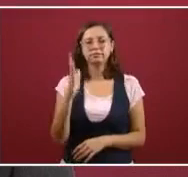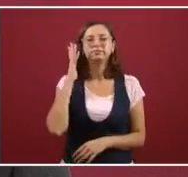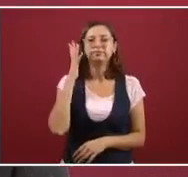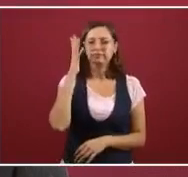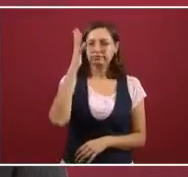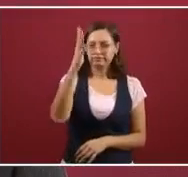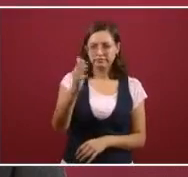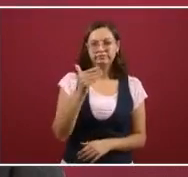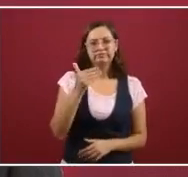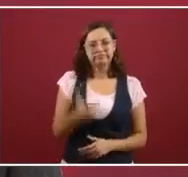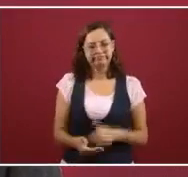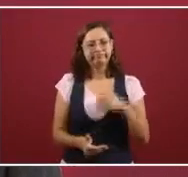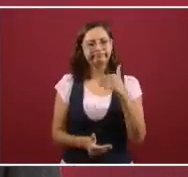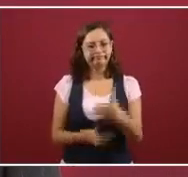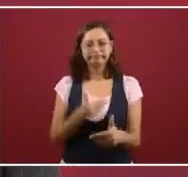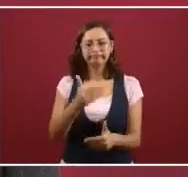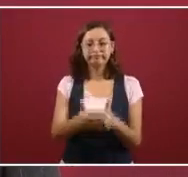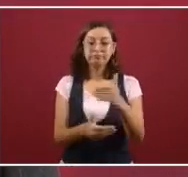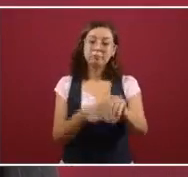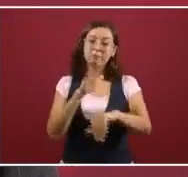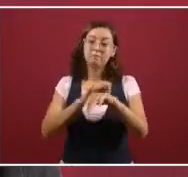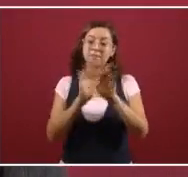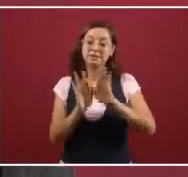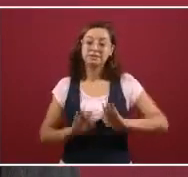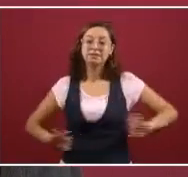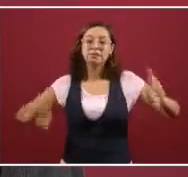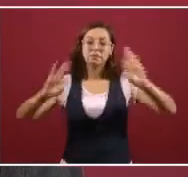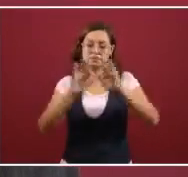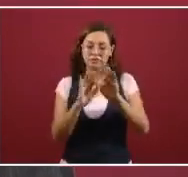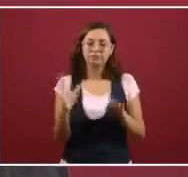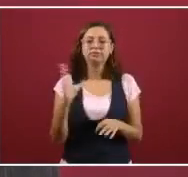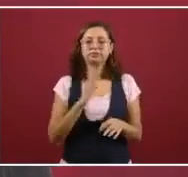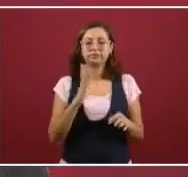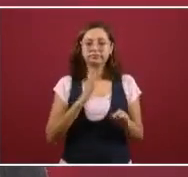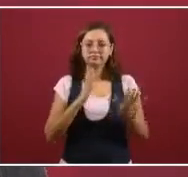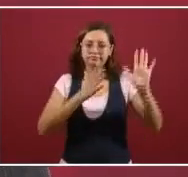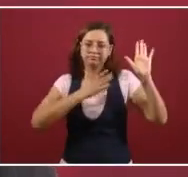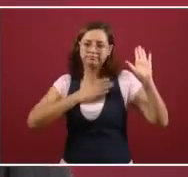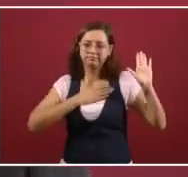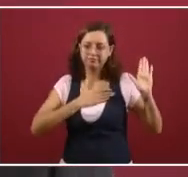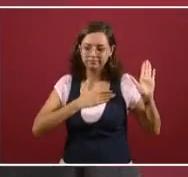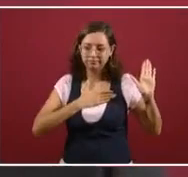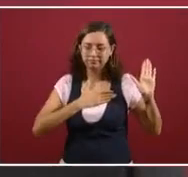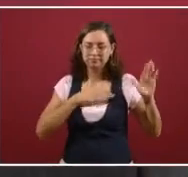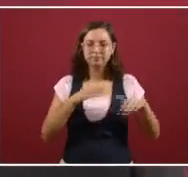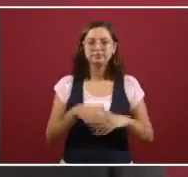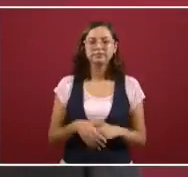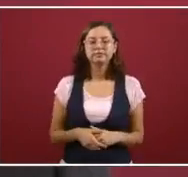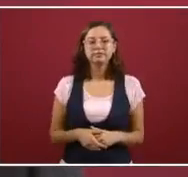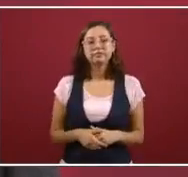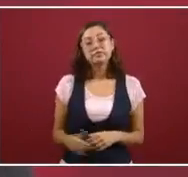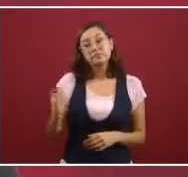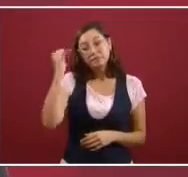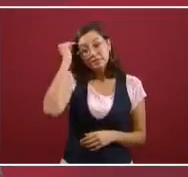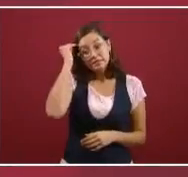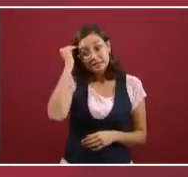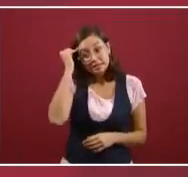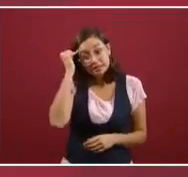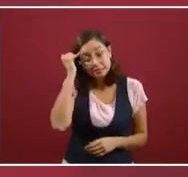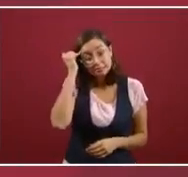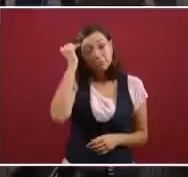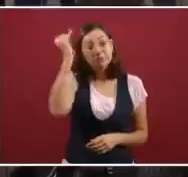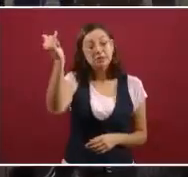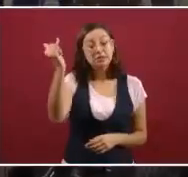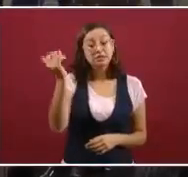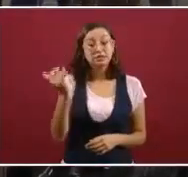lo importante pues es que existe este compromiso. Imagínense si se está